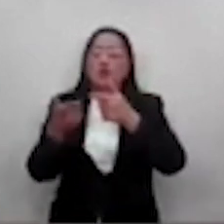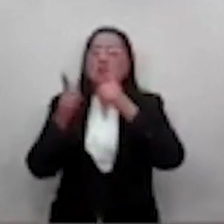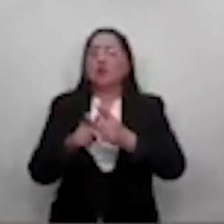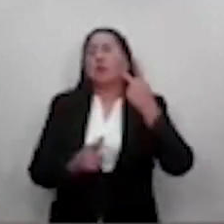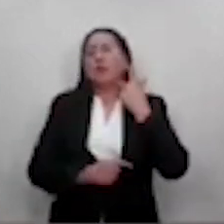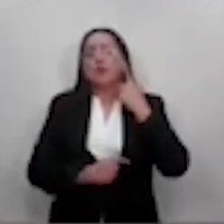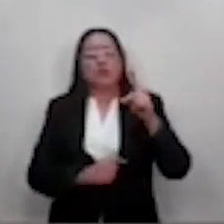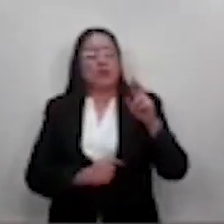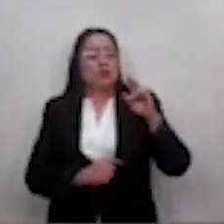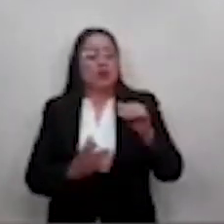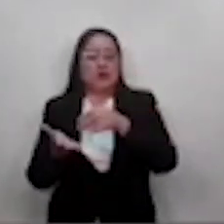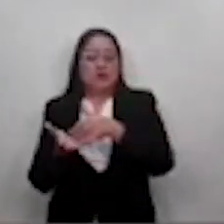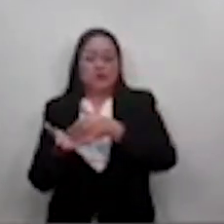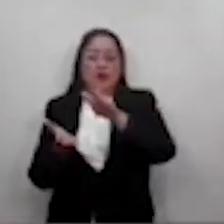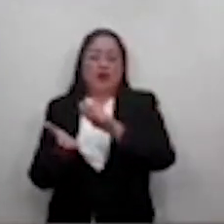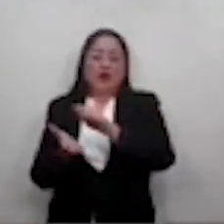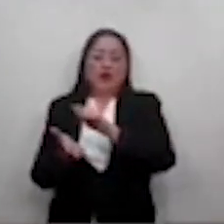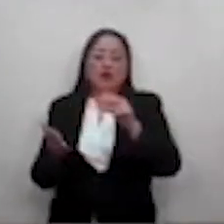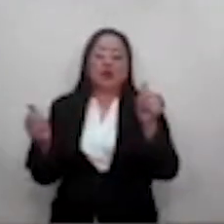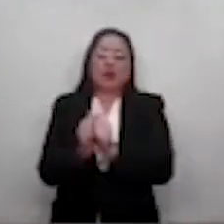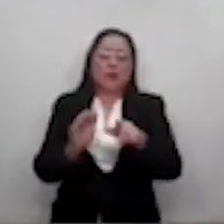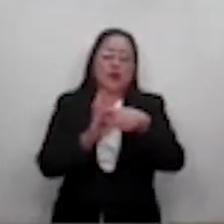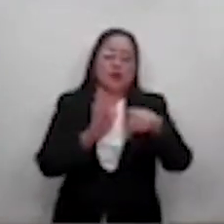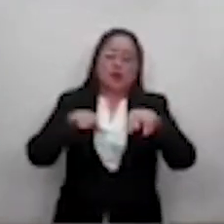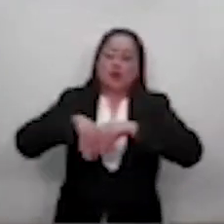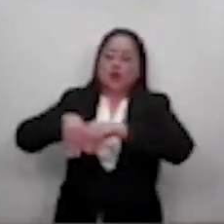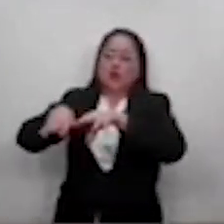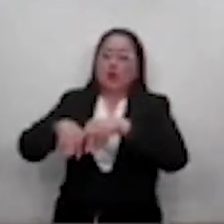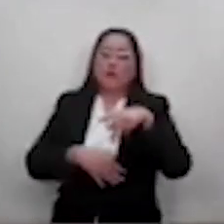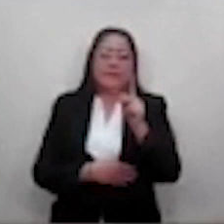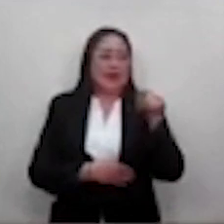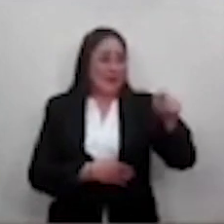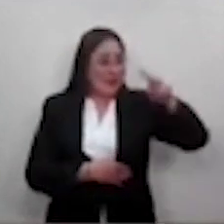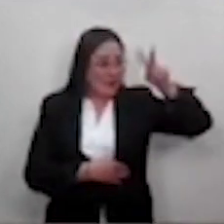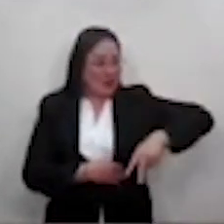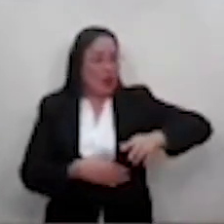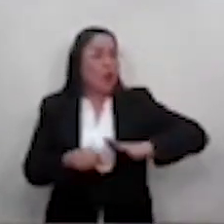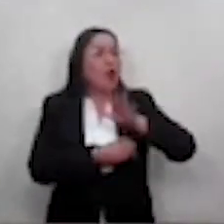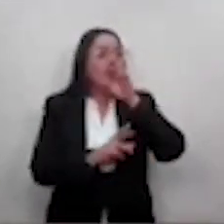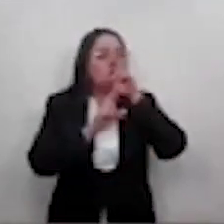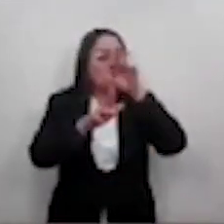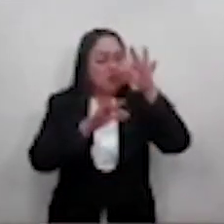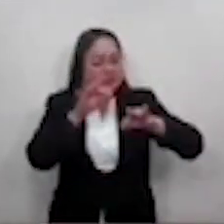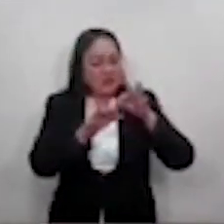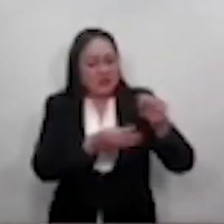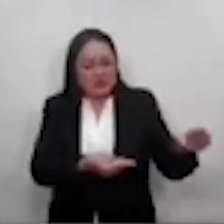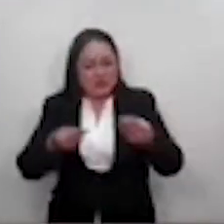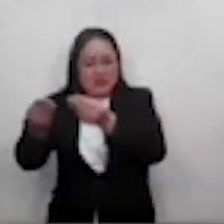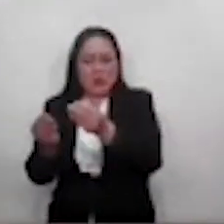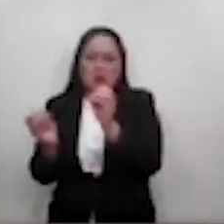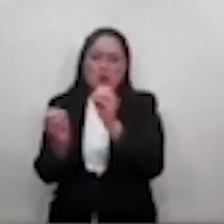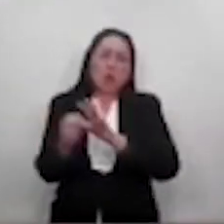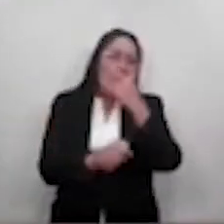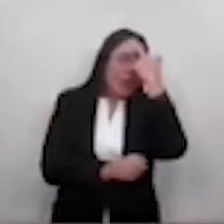revolucionario institucional únicamente a través de notas periodísticas sin tener acceso a la resolución formal para saber las razones o